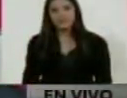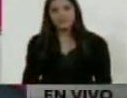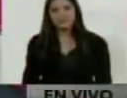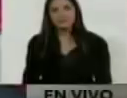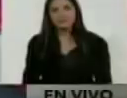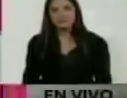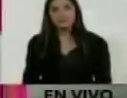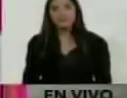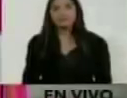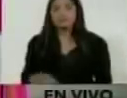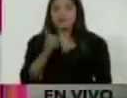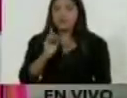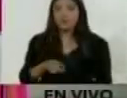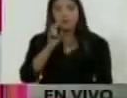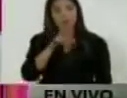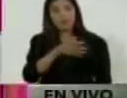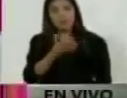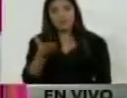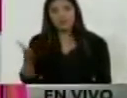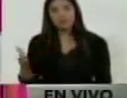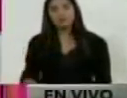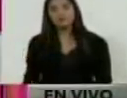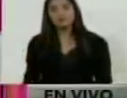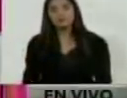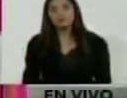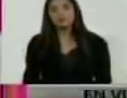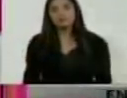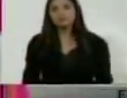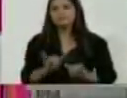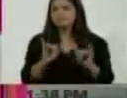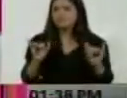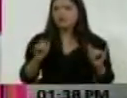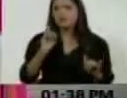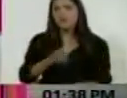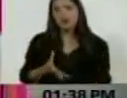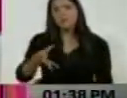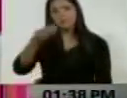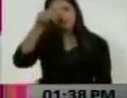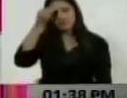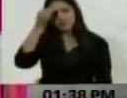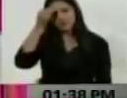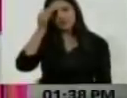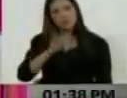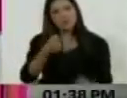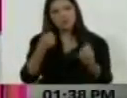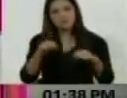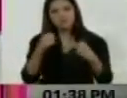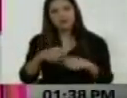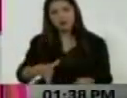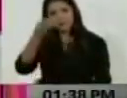Y hay que ver lo que hemos tenido que aprender a hacer.